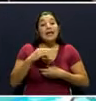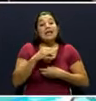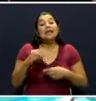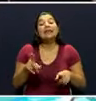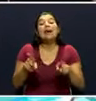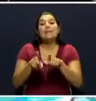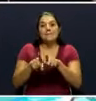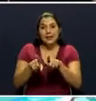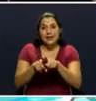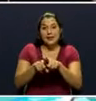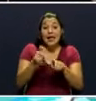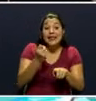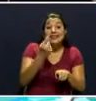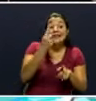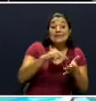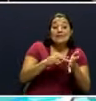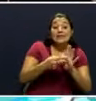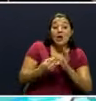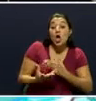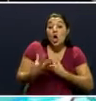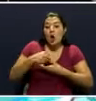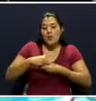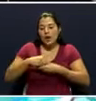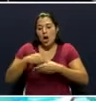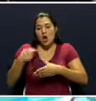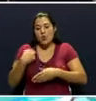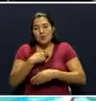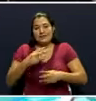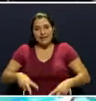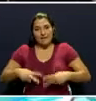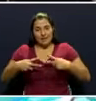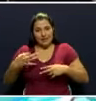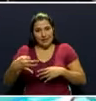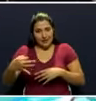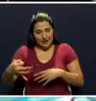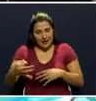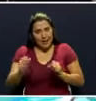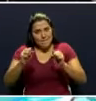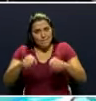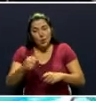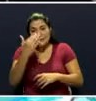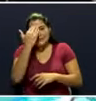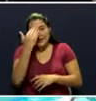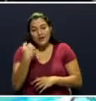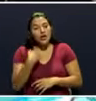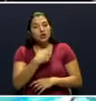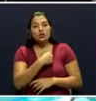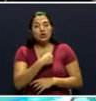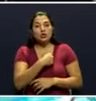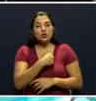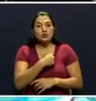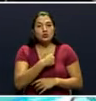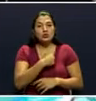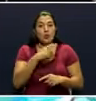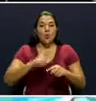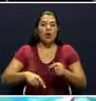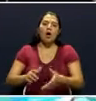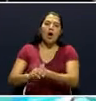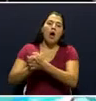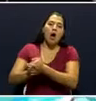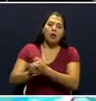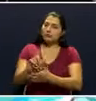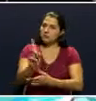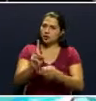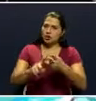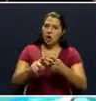además incorporarlos a nuestra vida diaria, saber que no nos tenemos que dar la mano, que no tenemos